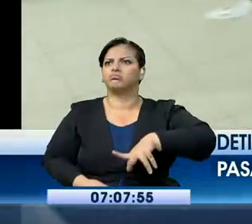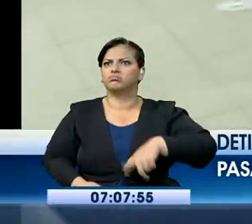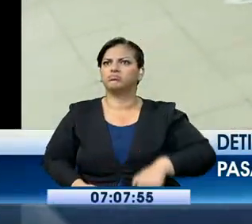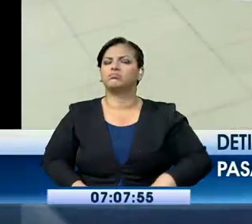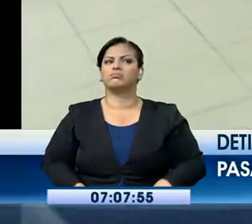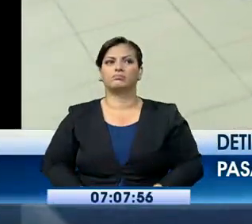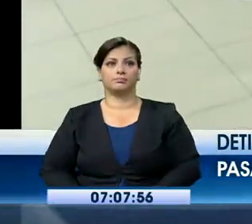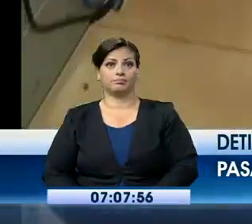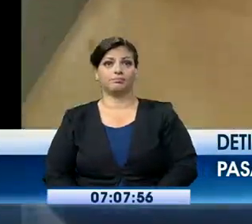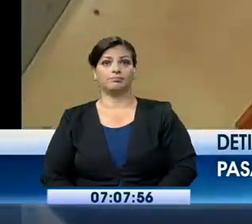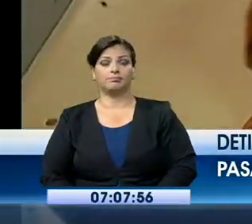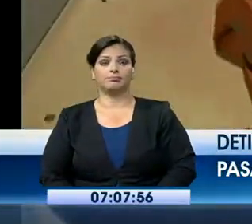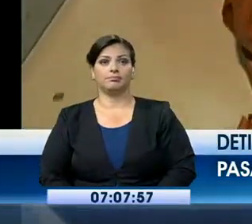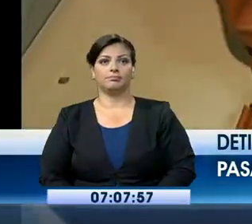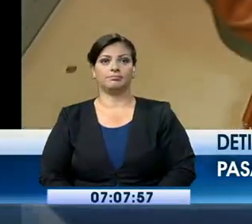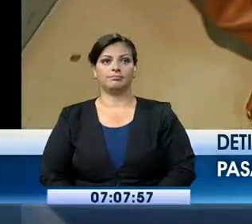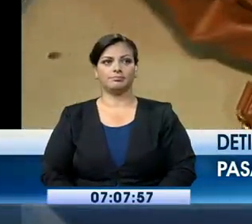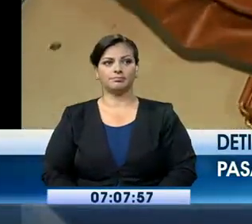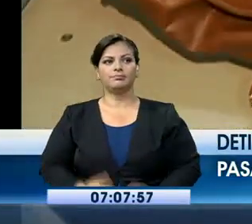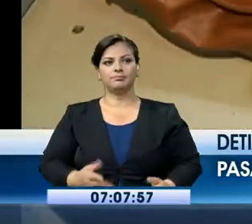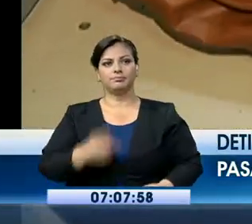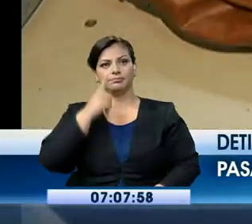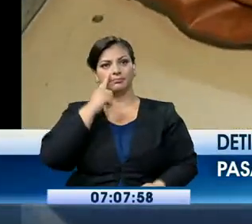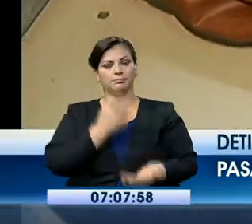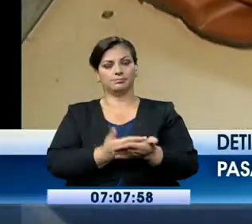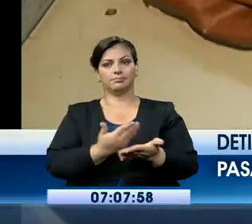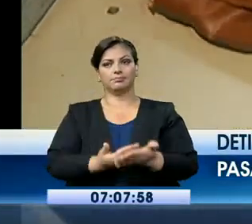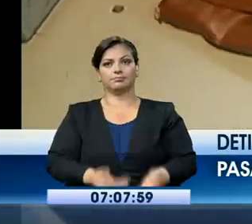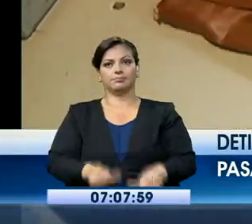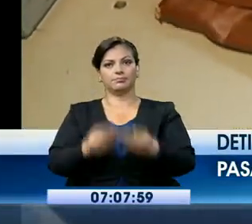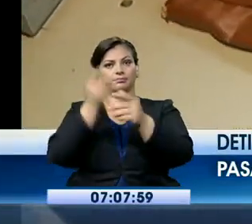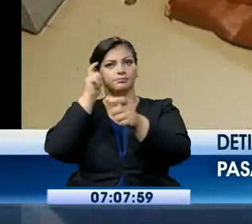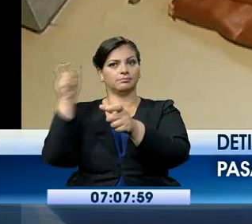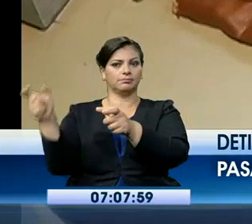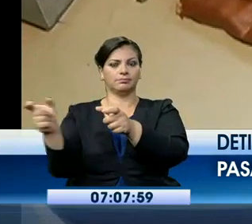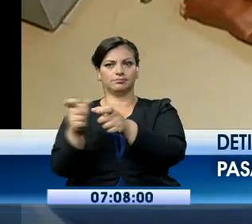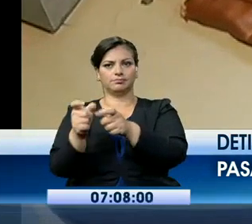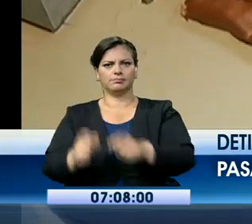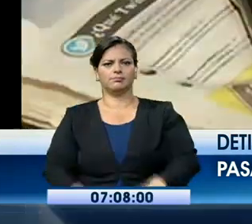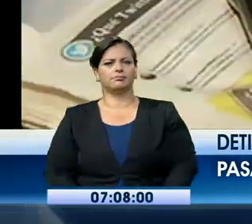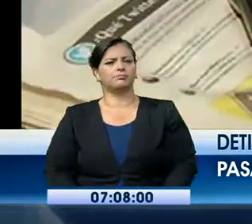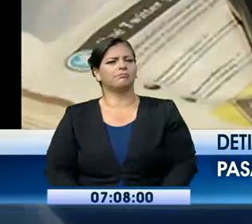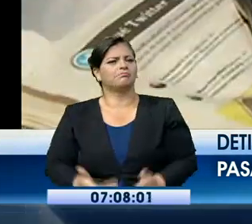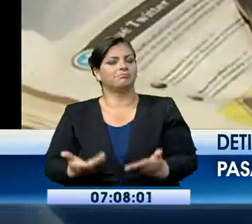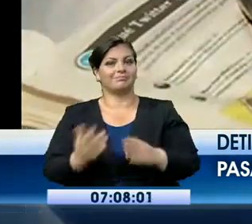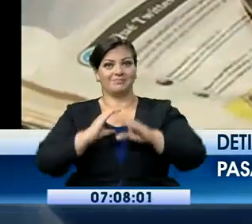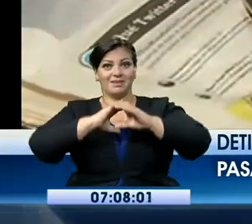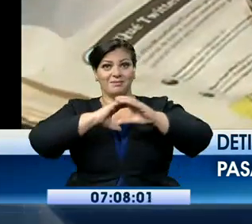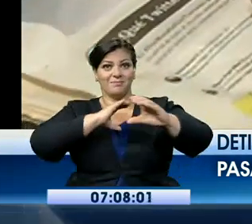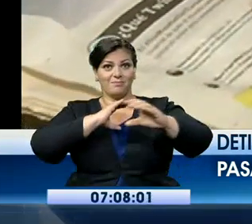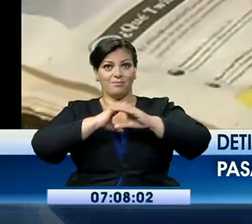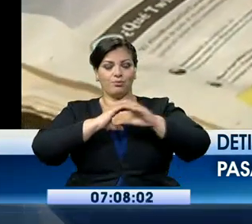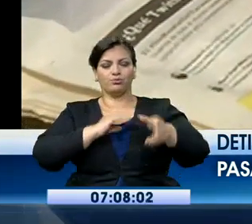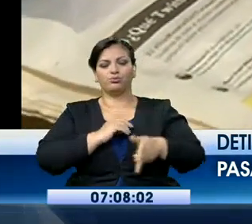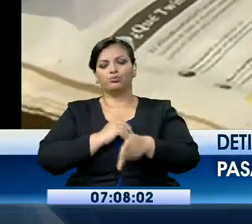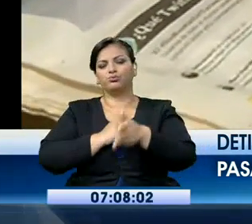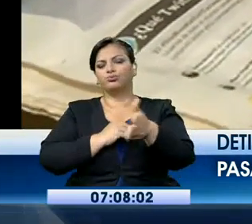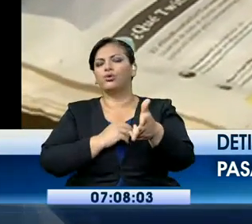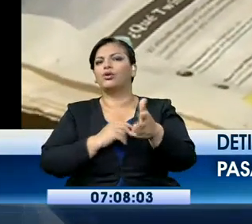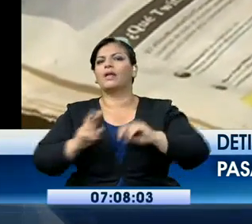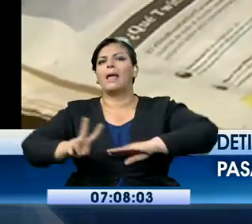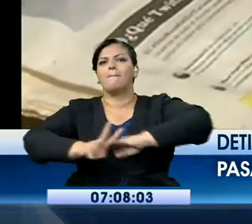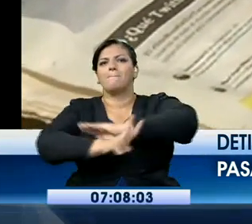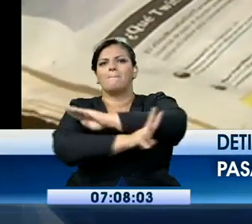la fiscalía. Esto debido a que se los acusa de haber atracado un bus de transportación pública a la altura del sector